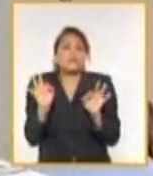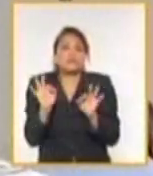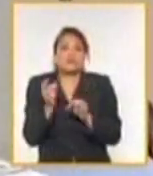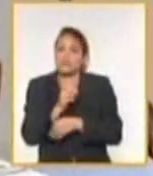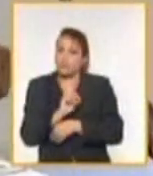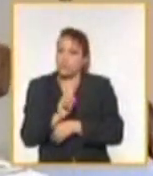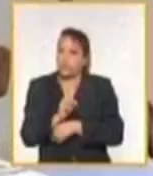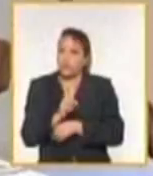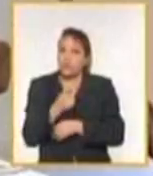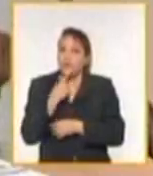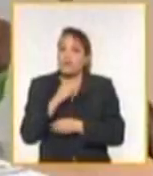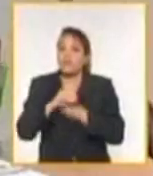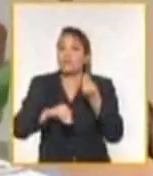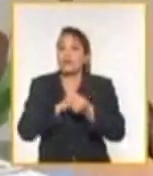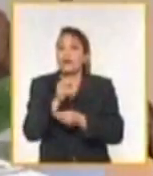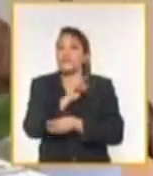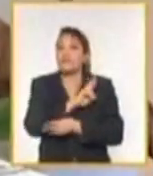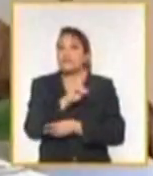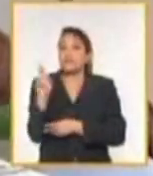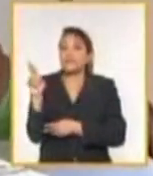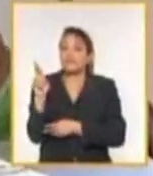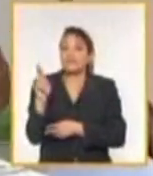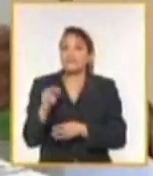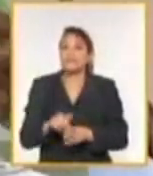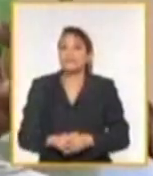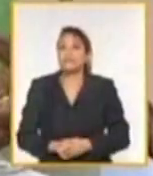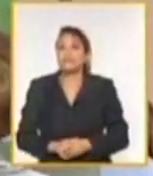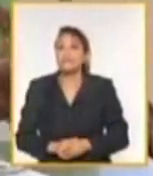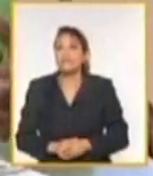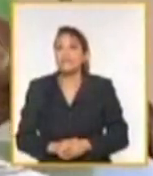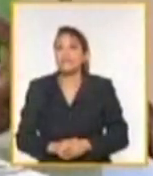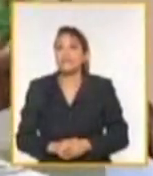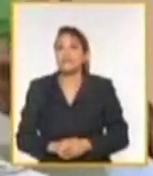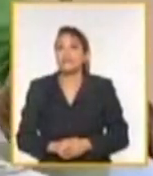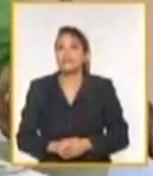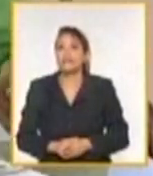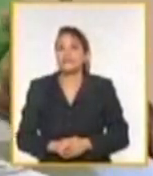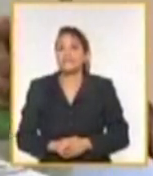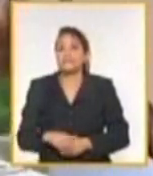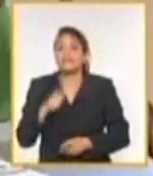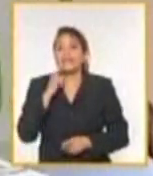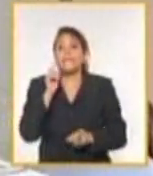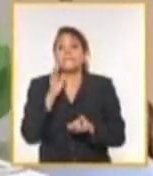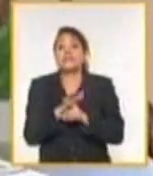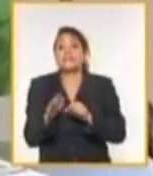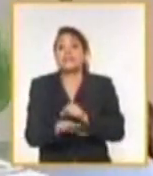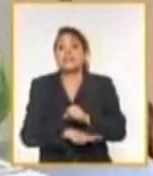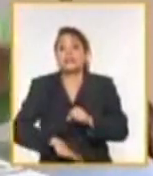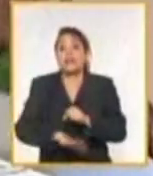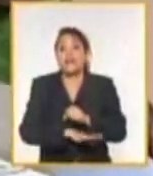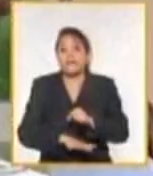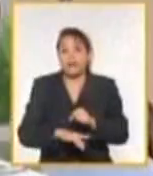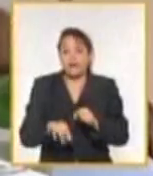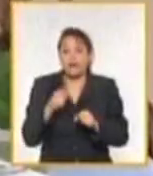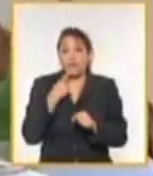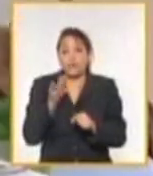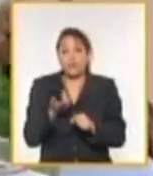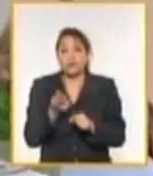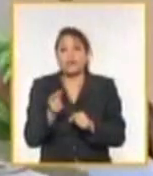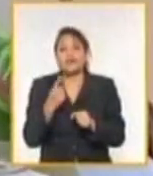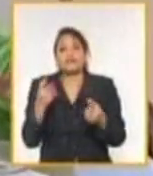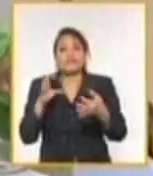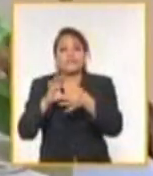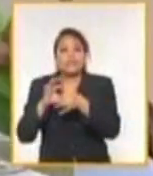no es revolucionario. El cambio revolucionario es el que va a las esencias, el que va a la raíz, el que conecta realmente con los problemas que